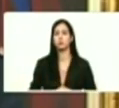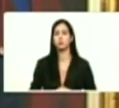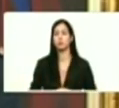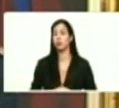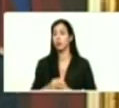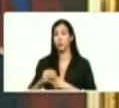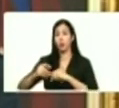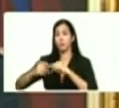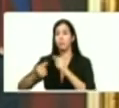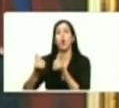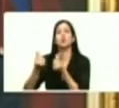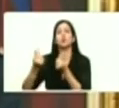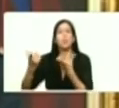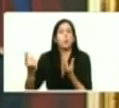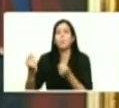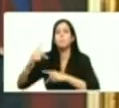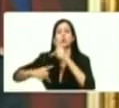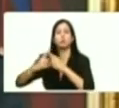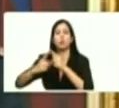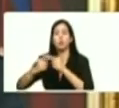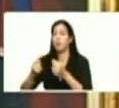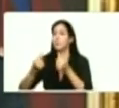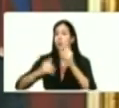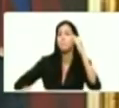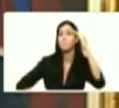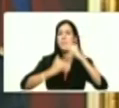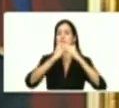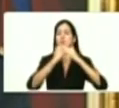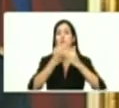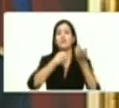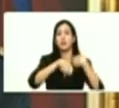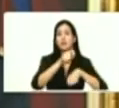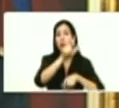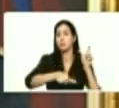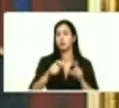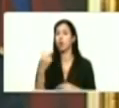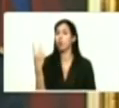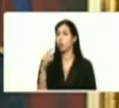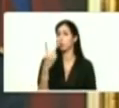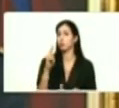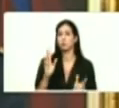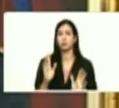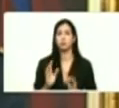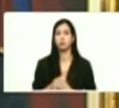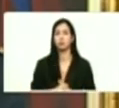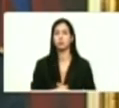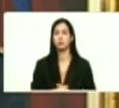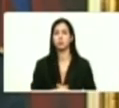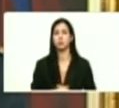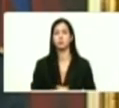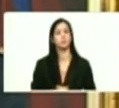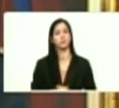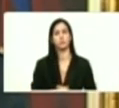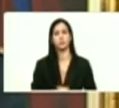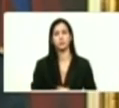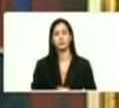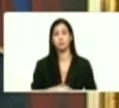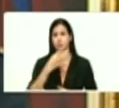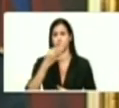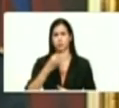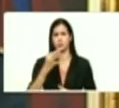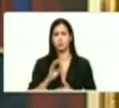real y el precio máximo de venta al público son dos instrumentos ¿verdad?